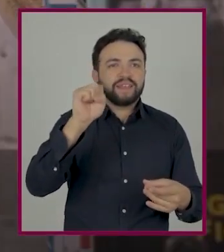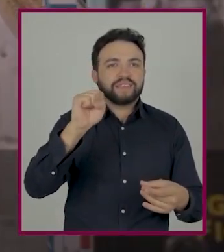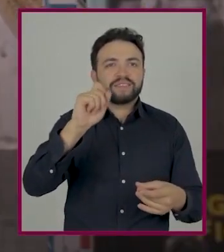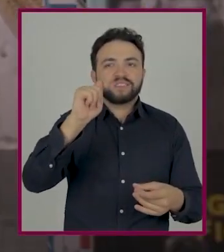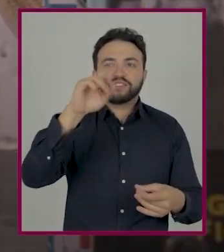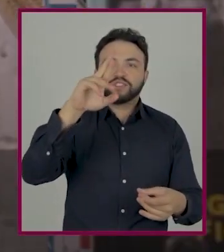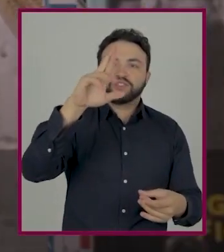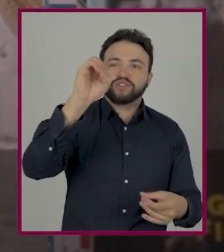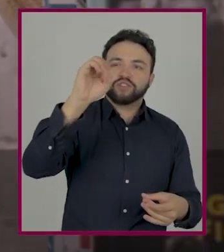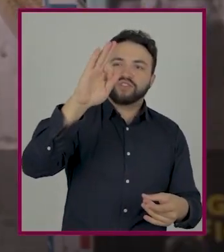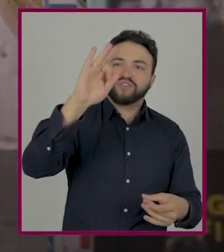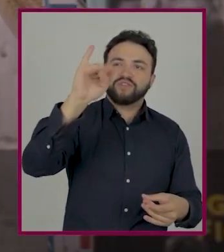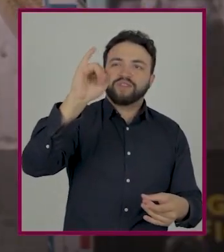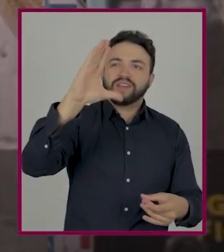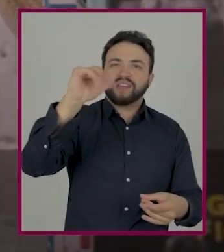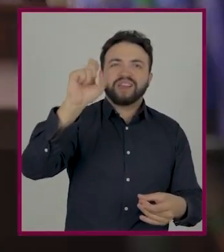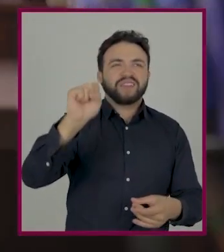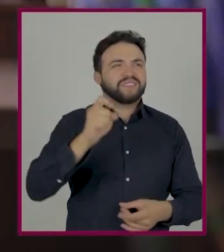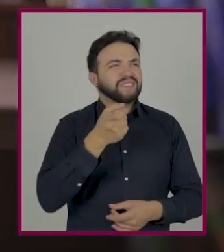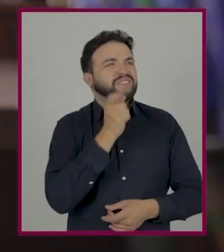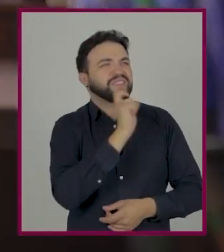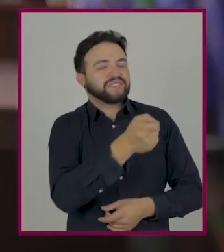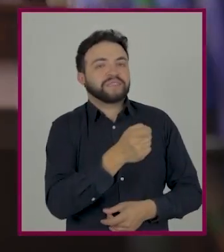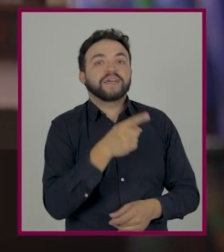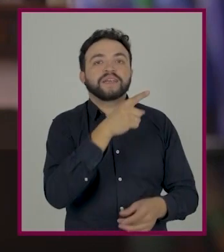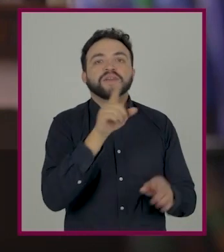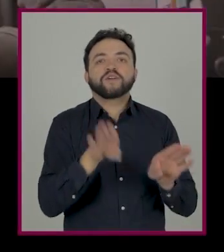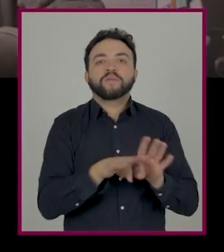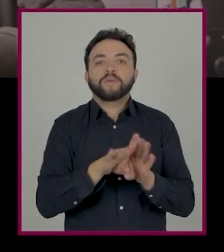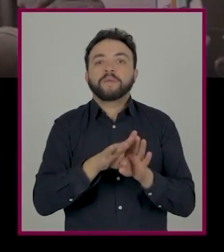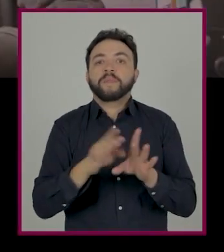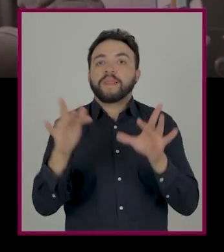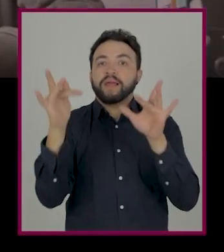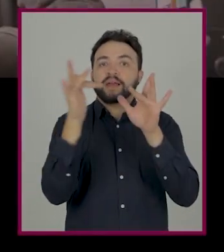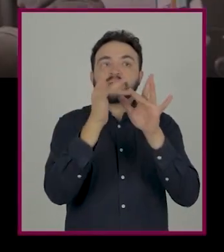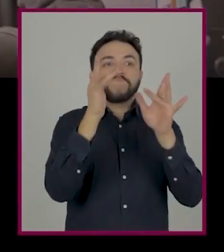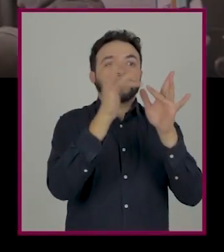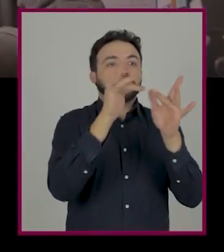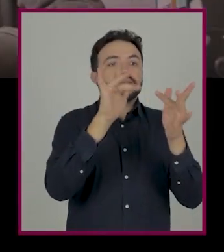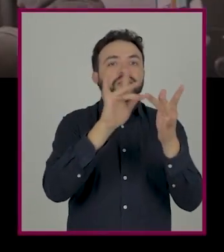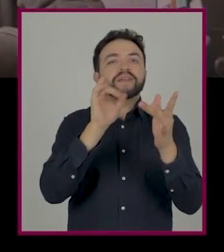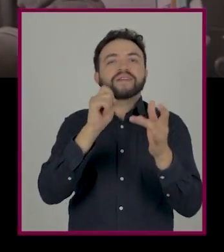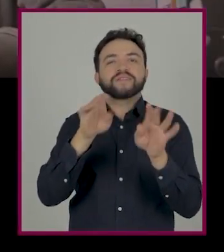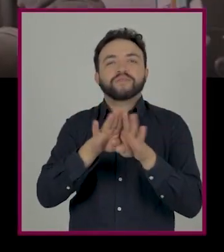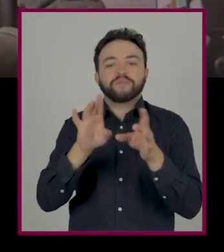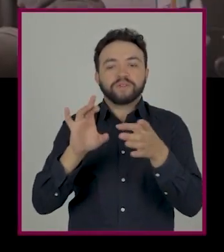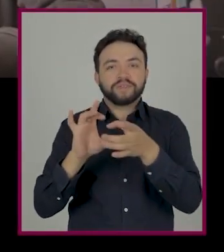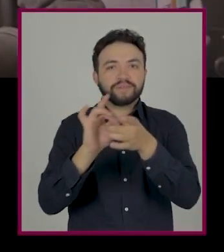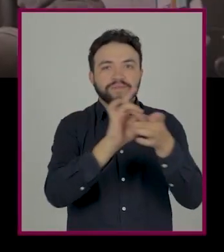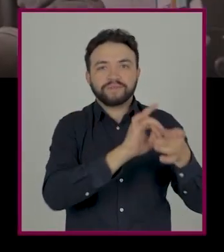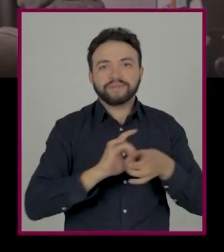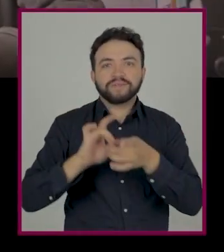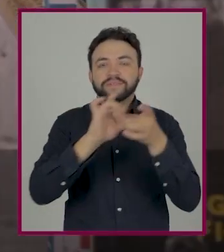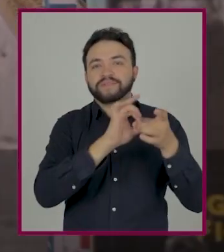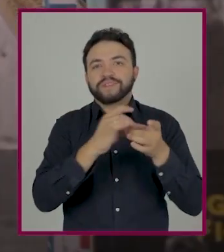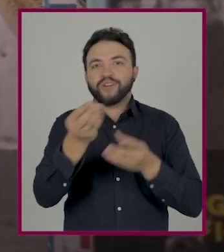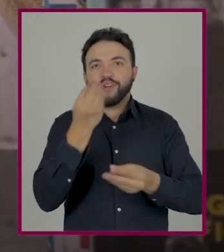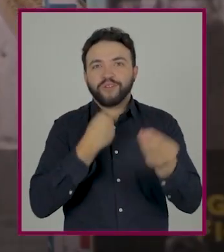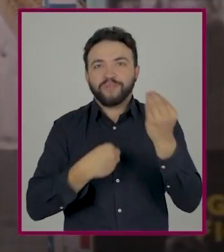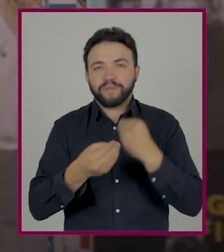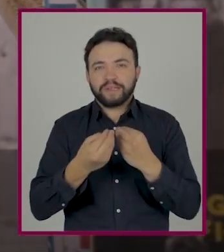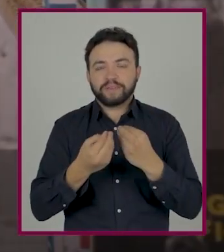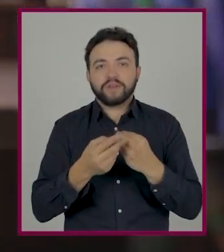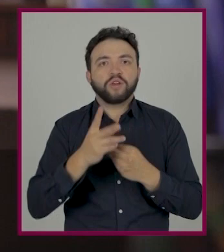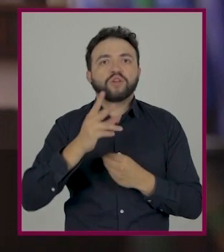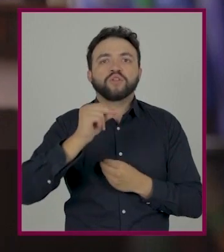relaciones... ¿Redes qué? ¿Qué es eso? Tróficas. Pues son las conexiones que existen en las cadenas alimenticias. ¿A qué te